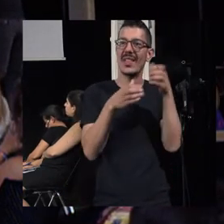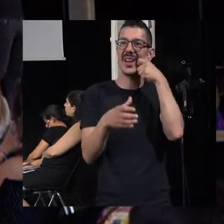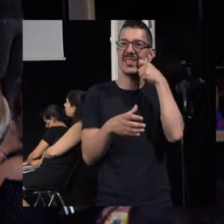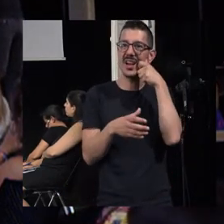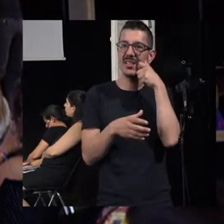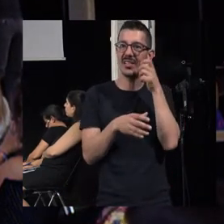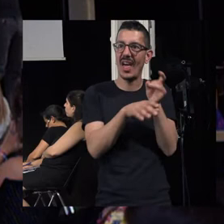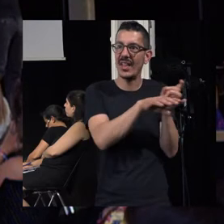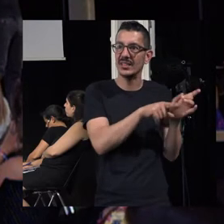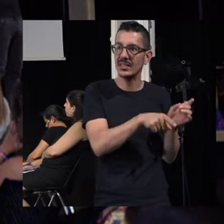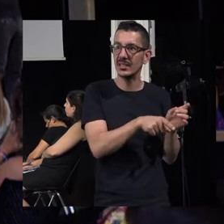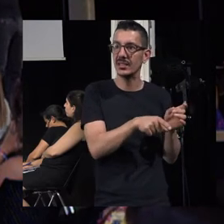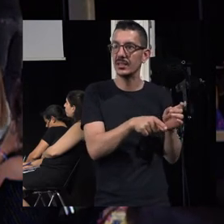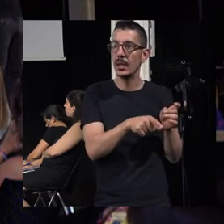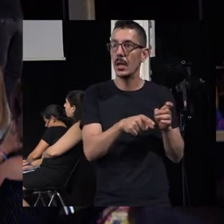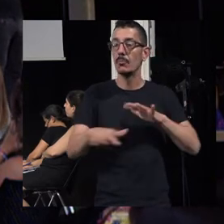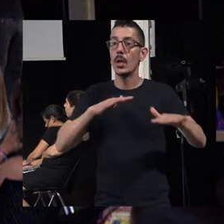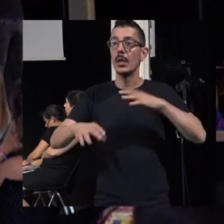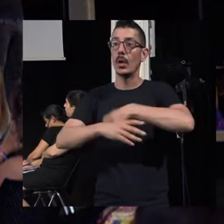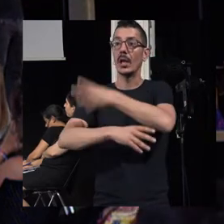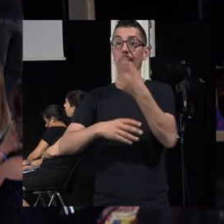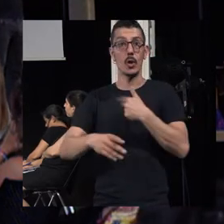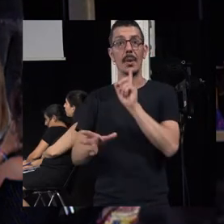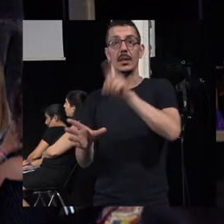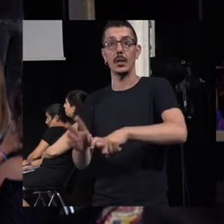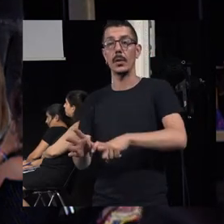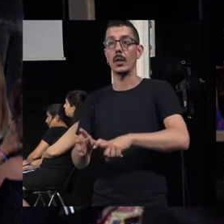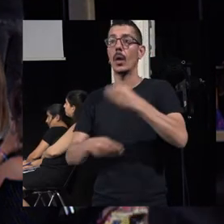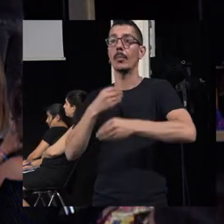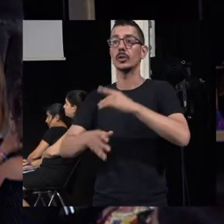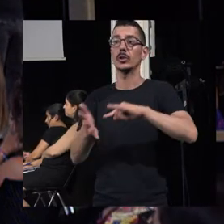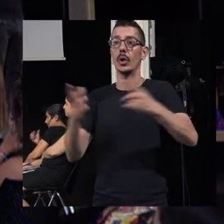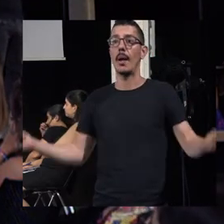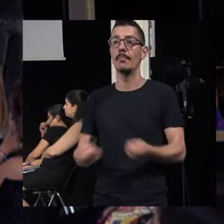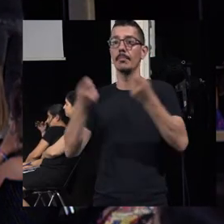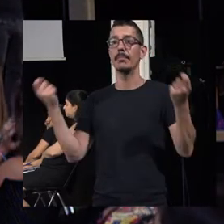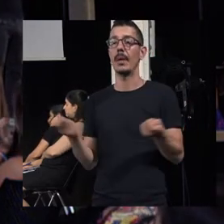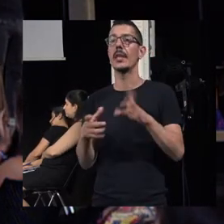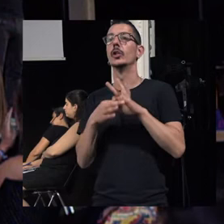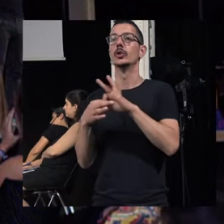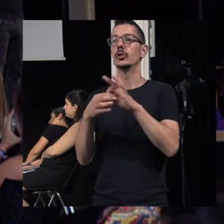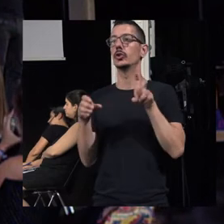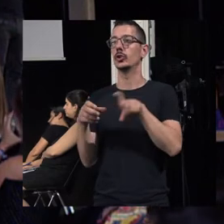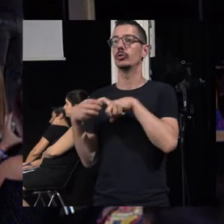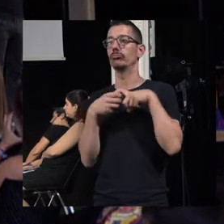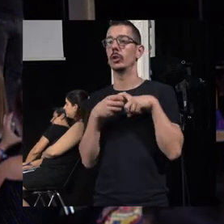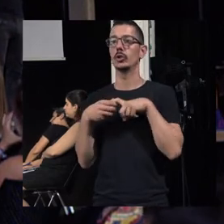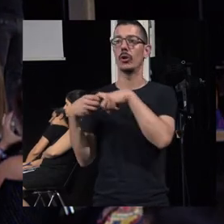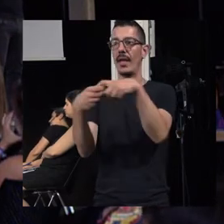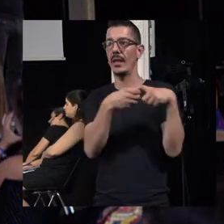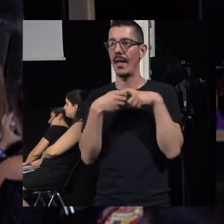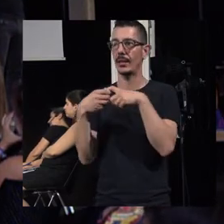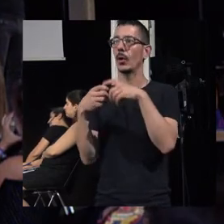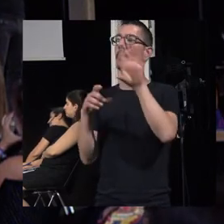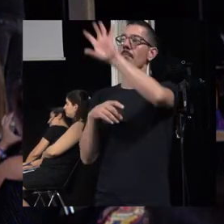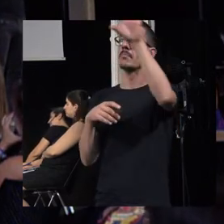movimiento LGTB, en el que yo he participado, hemos podido hacer incluso campañas de solidaridad con países en que la situación era tremenda, y es justo que se hagan así, pero